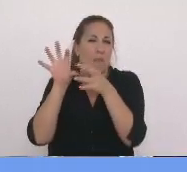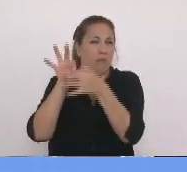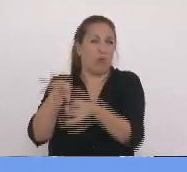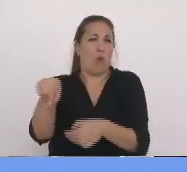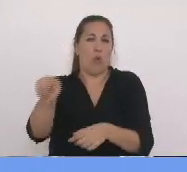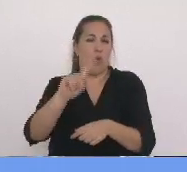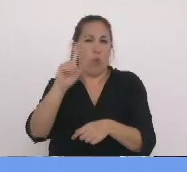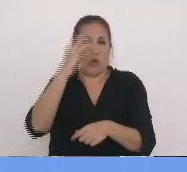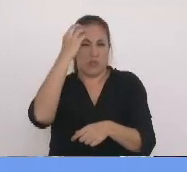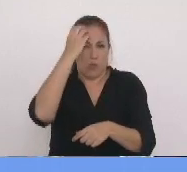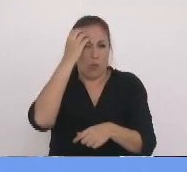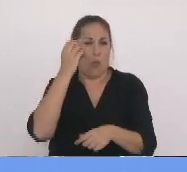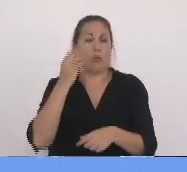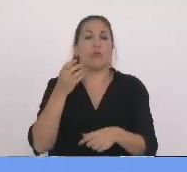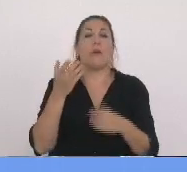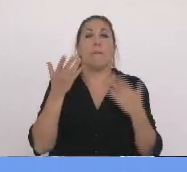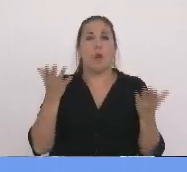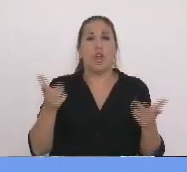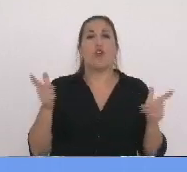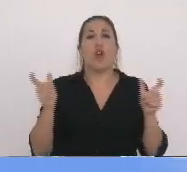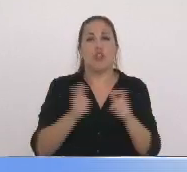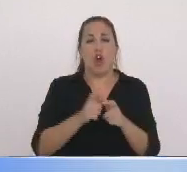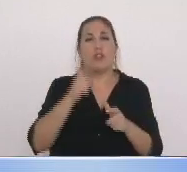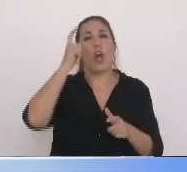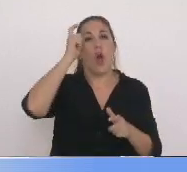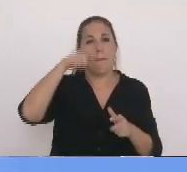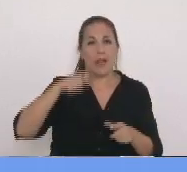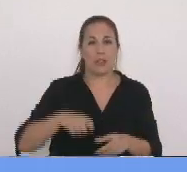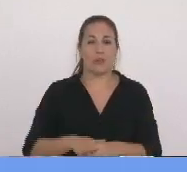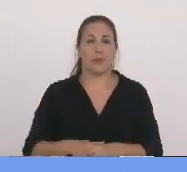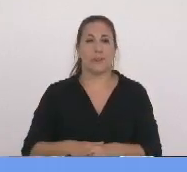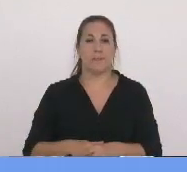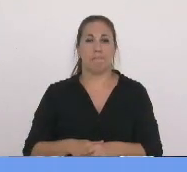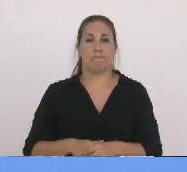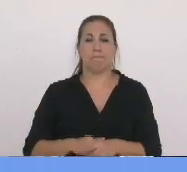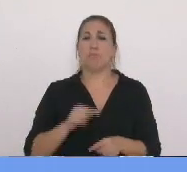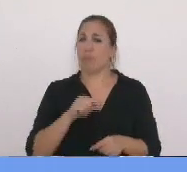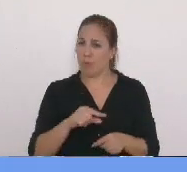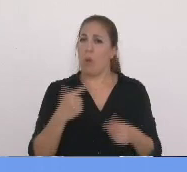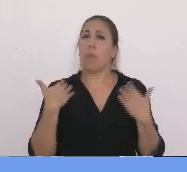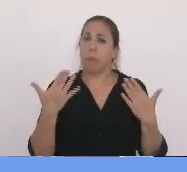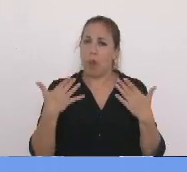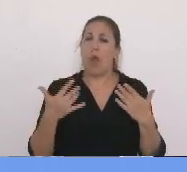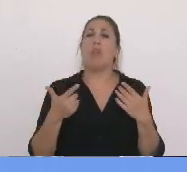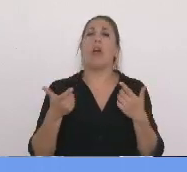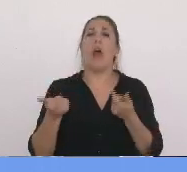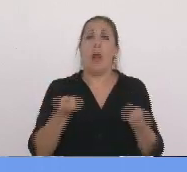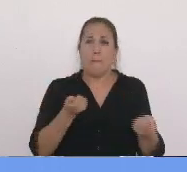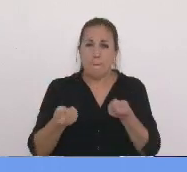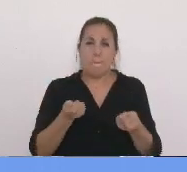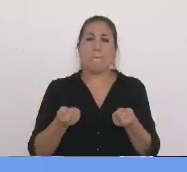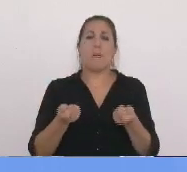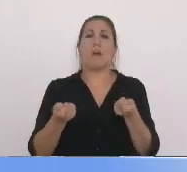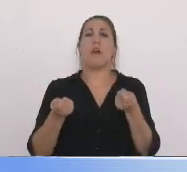así que el consejo de la magistratura fue facultado para administrar reglamentar y